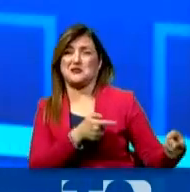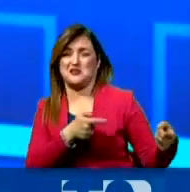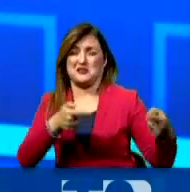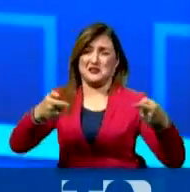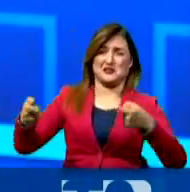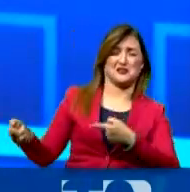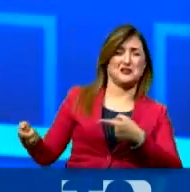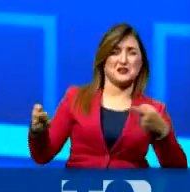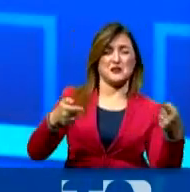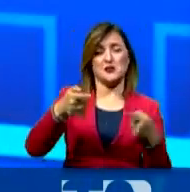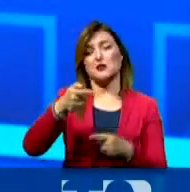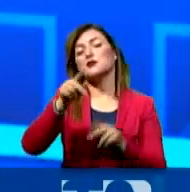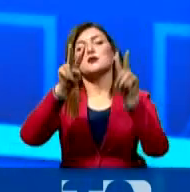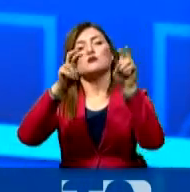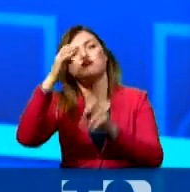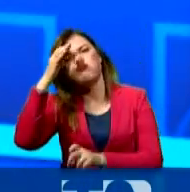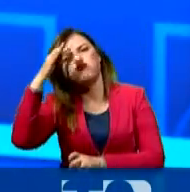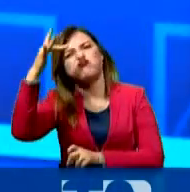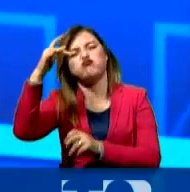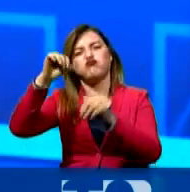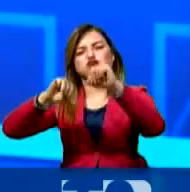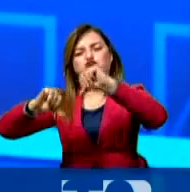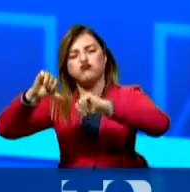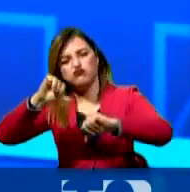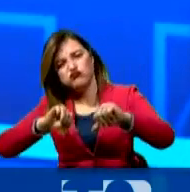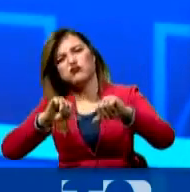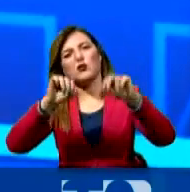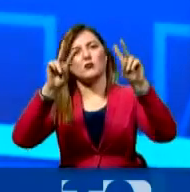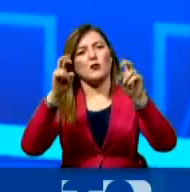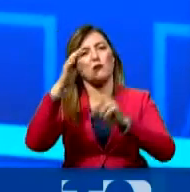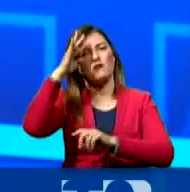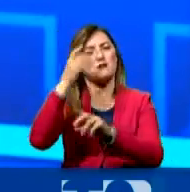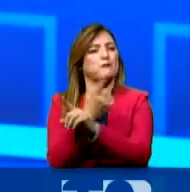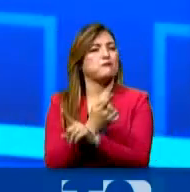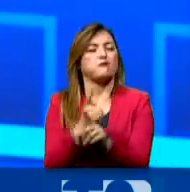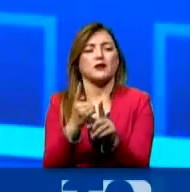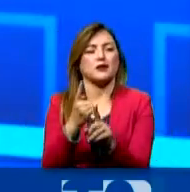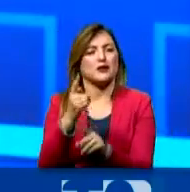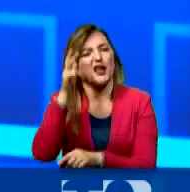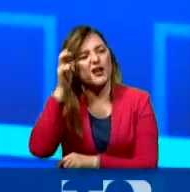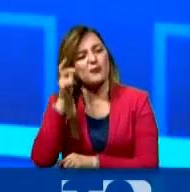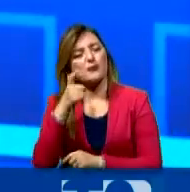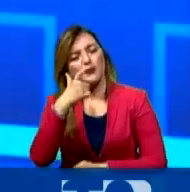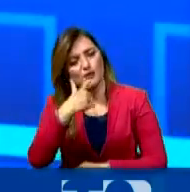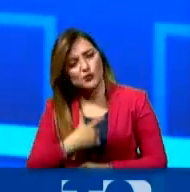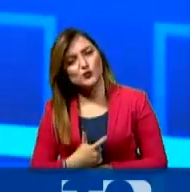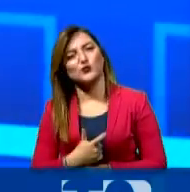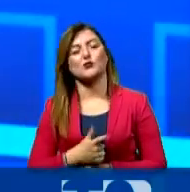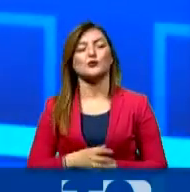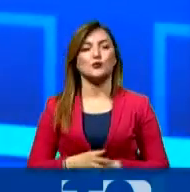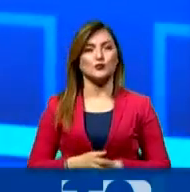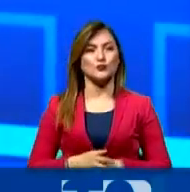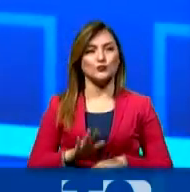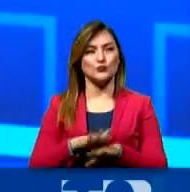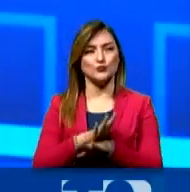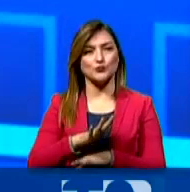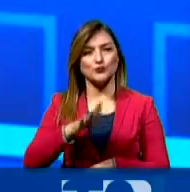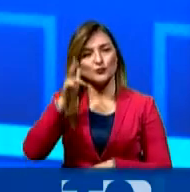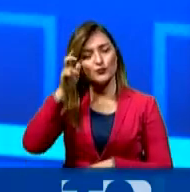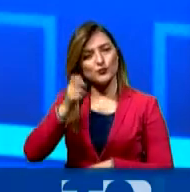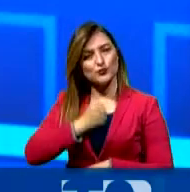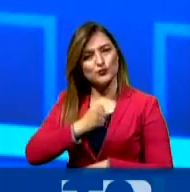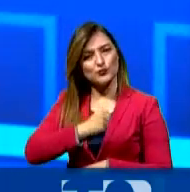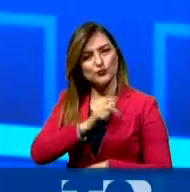temas ideológicos, científicos, en fin. De tal modo que atribuir a una condición de convicciones